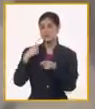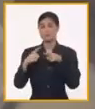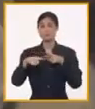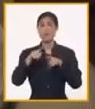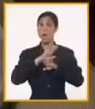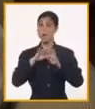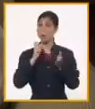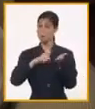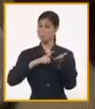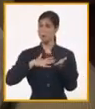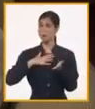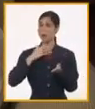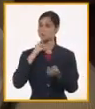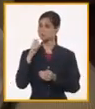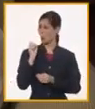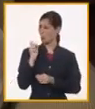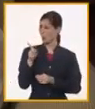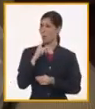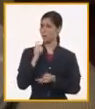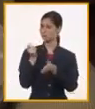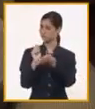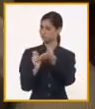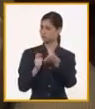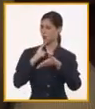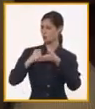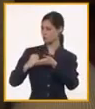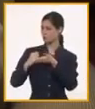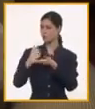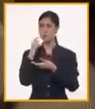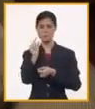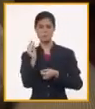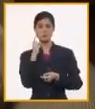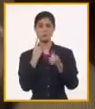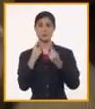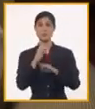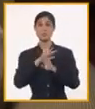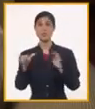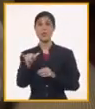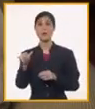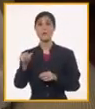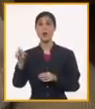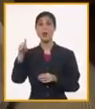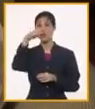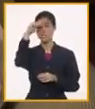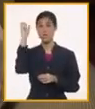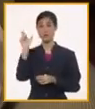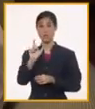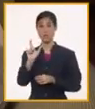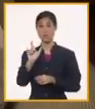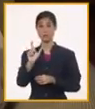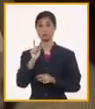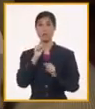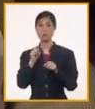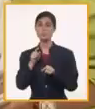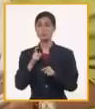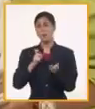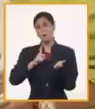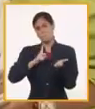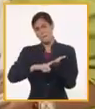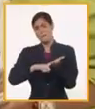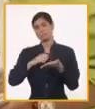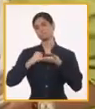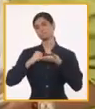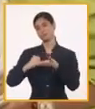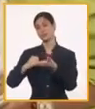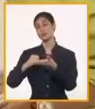Él se hablaba mucho, yo recuerdo cuando muchacho, de la audiencia de Santa Clara, y él ayudaba, se metía en esas